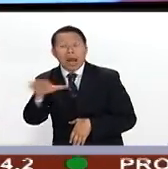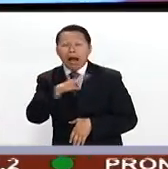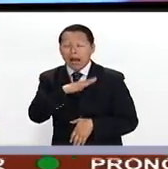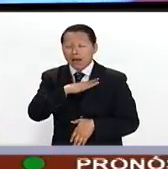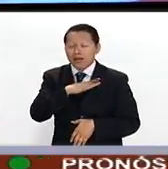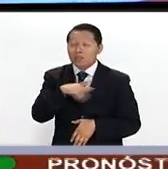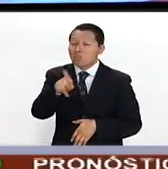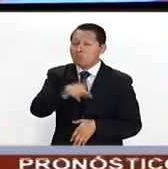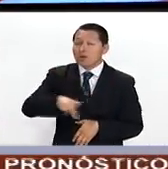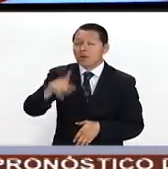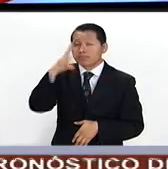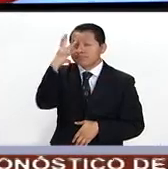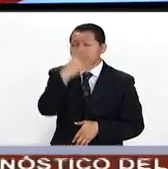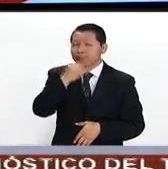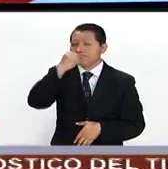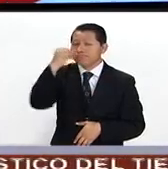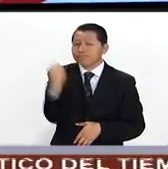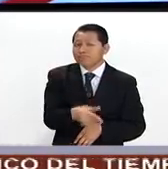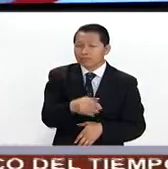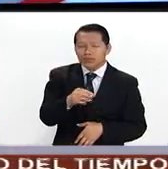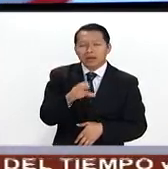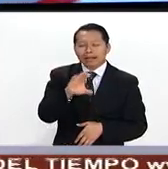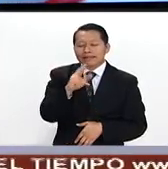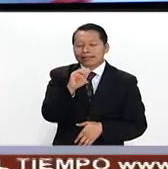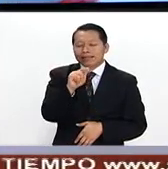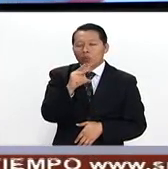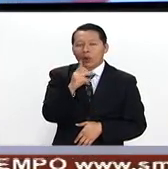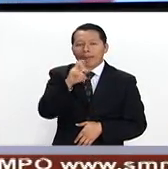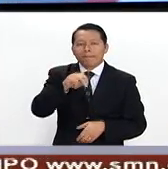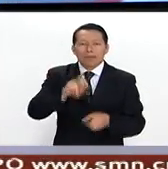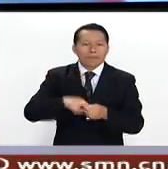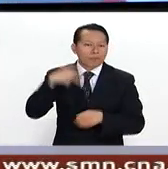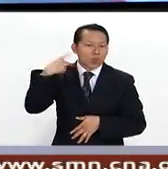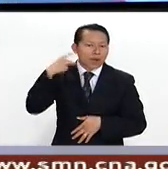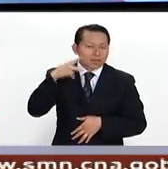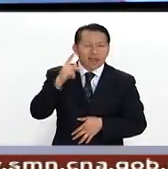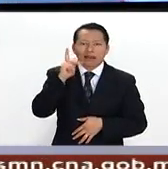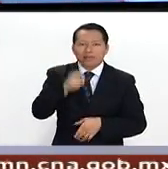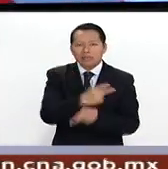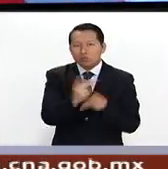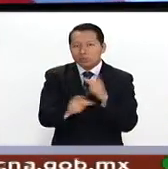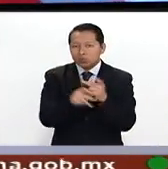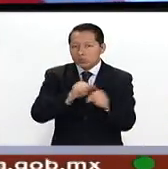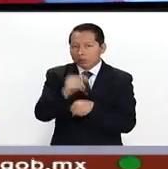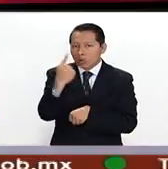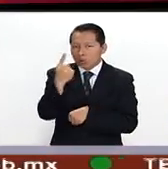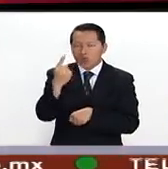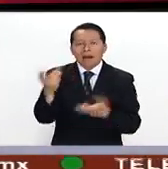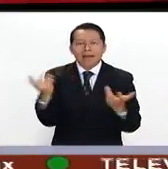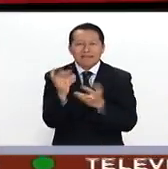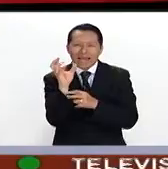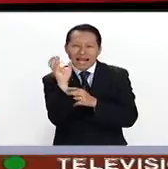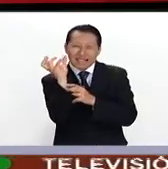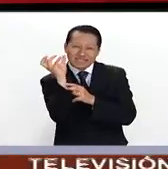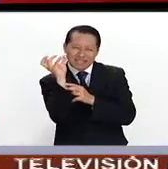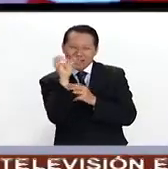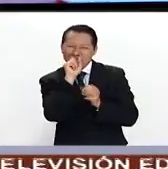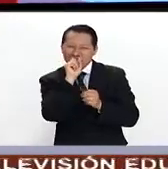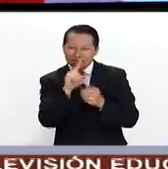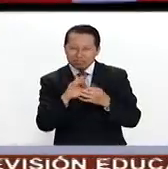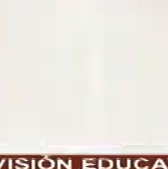pueblo mágico de Chignahuapan, en Puebla, el productor número 1, por cierto, de las esferas en todo el país.